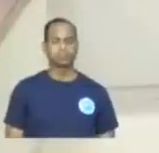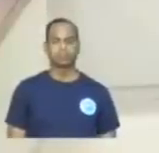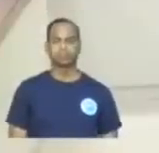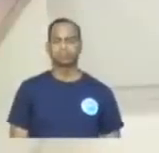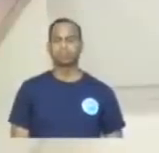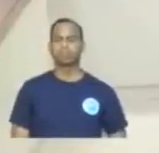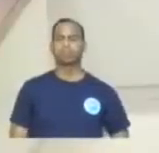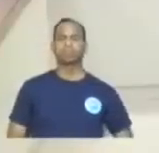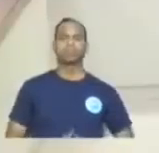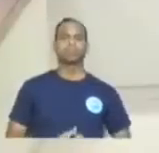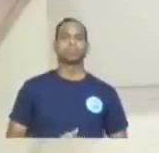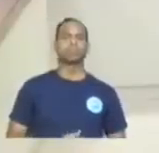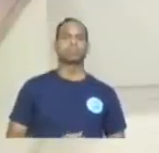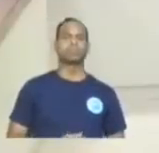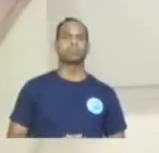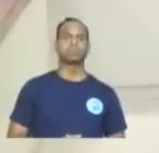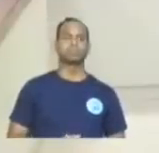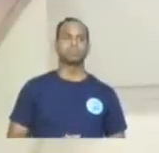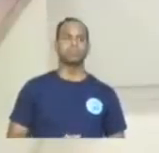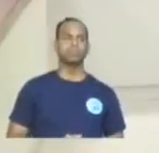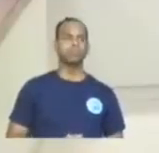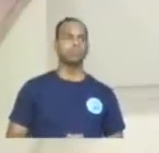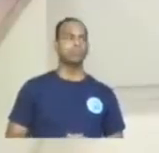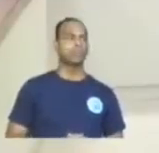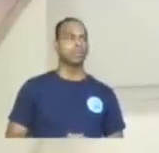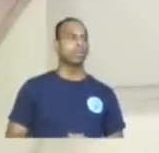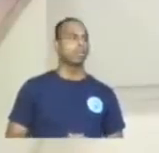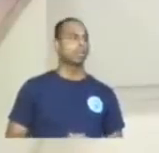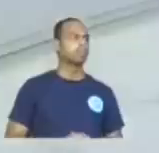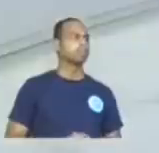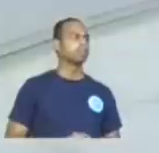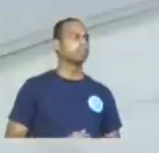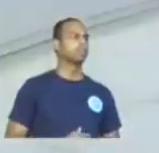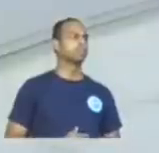¿Alguna otra pregunta por medio de la perra? ¿Cuándo se restablece la